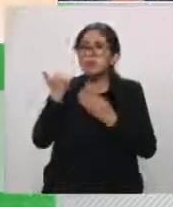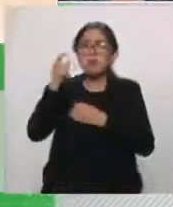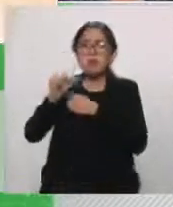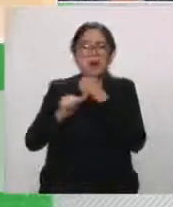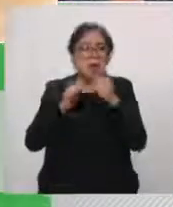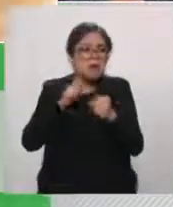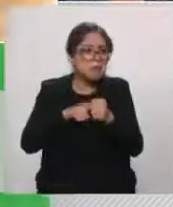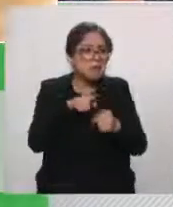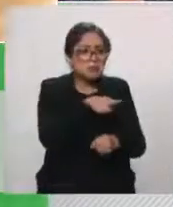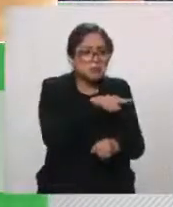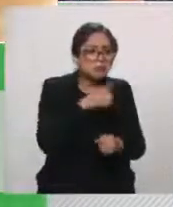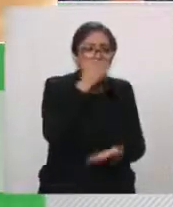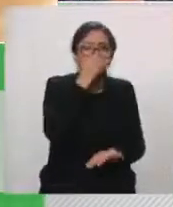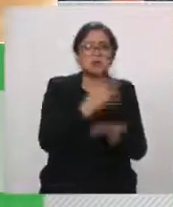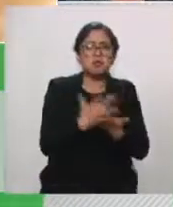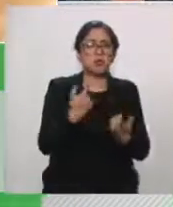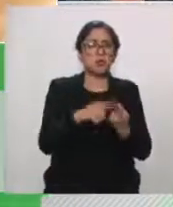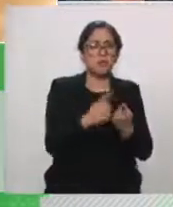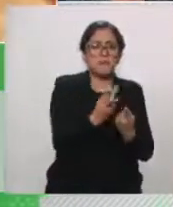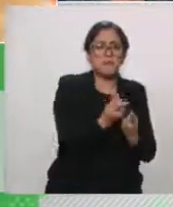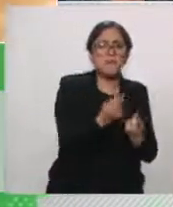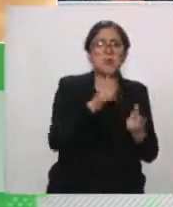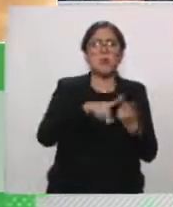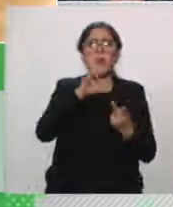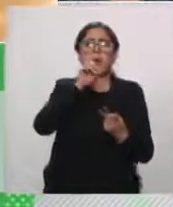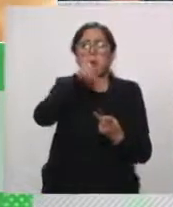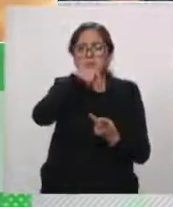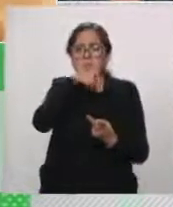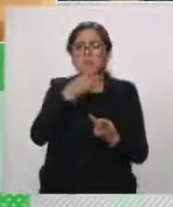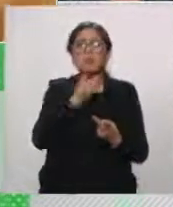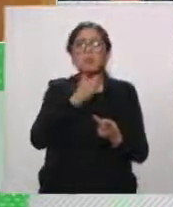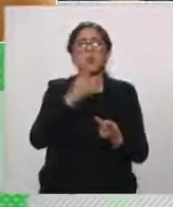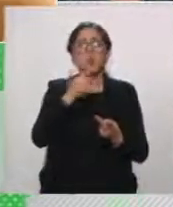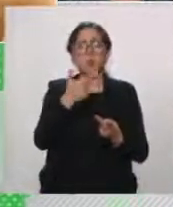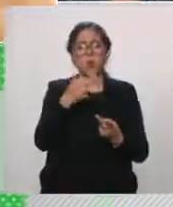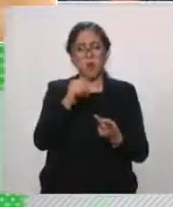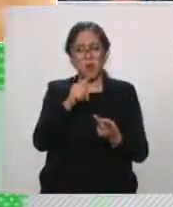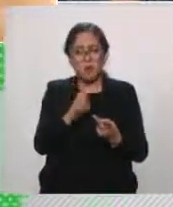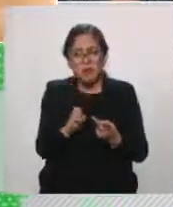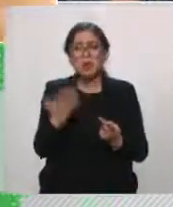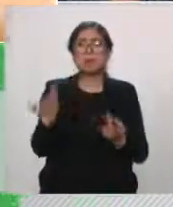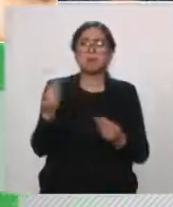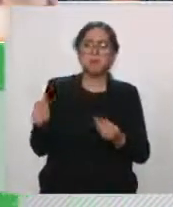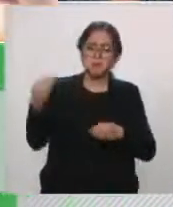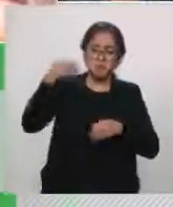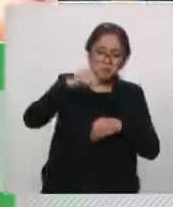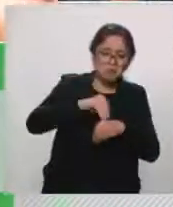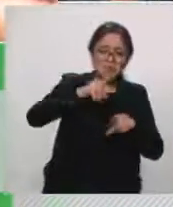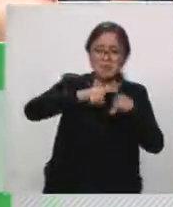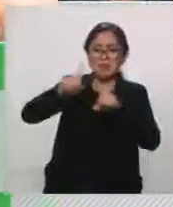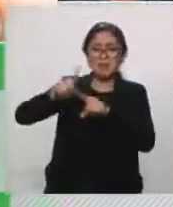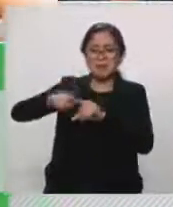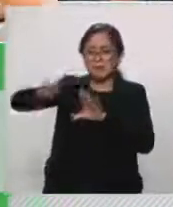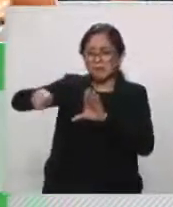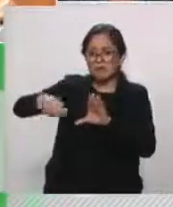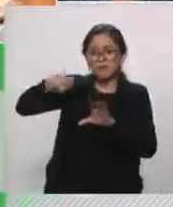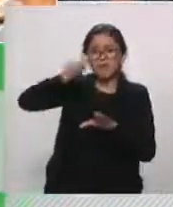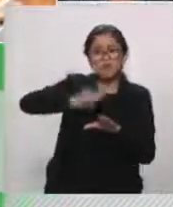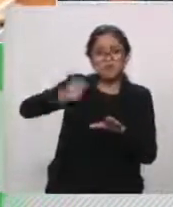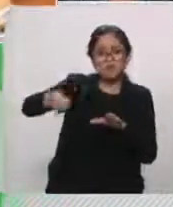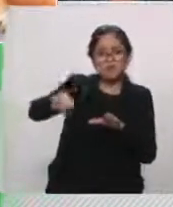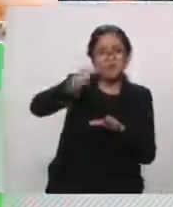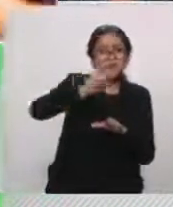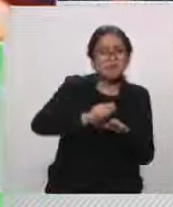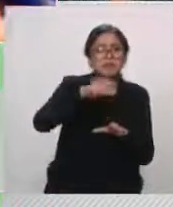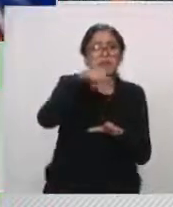de perro y el guajolote, que sí se consumía en carne, que sí se consumía en mole, en salsas, lo que